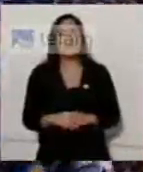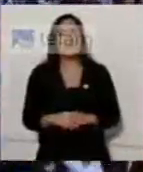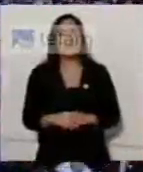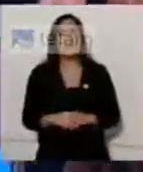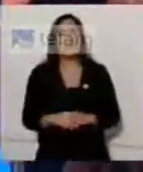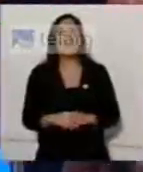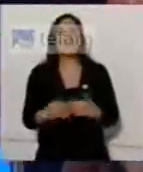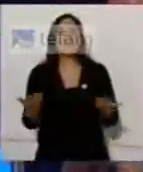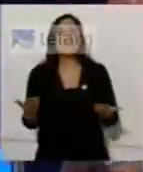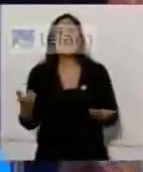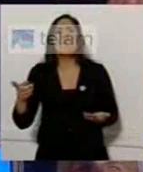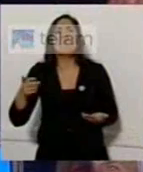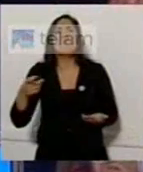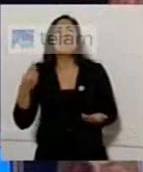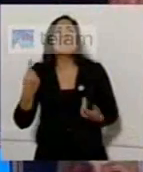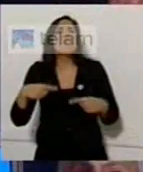¿A qué se referían